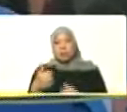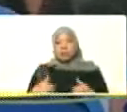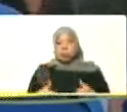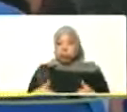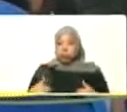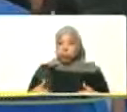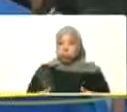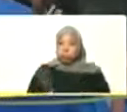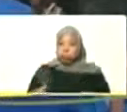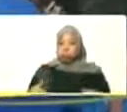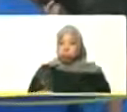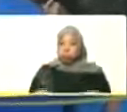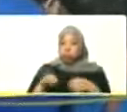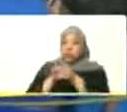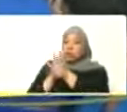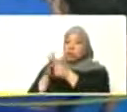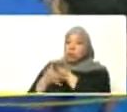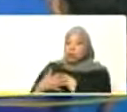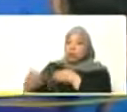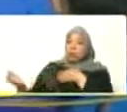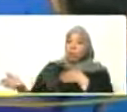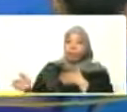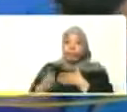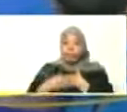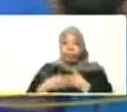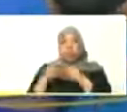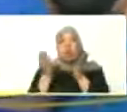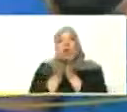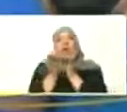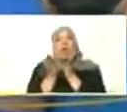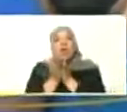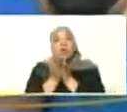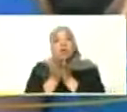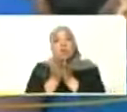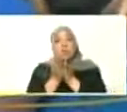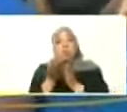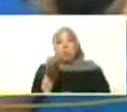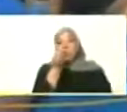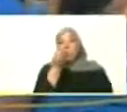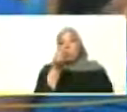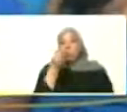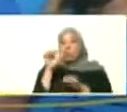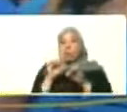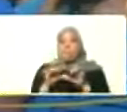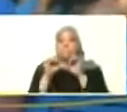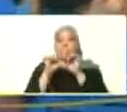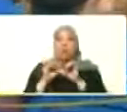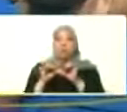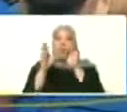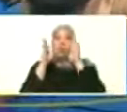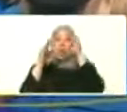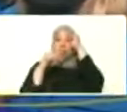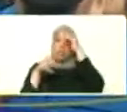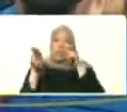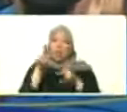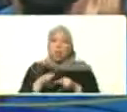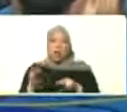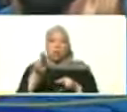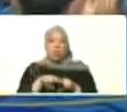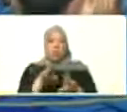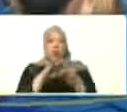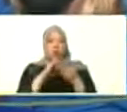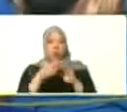afectada durante el COVID, estuvo cerrada para dar clases, aunque el programa de alimentación escolar se mantuvo para atender a los niños, a la